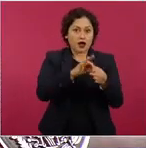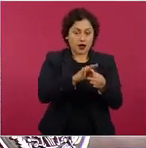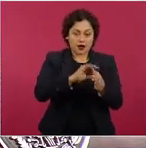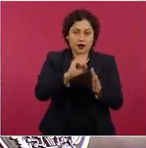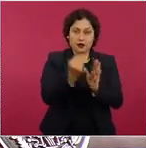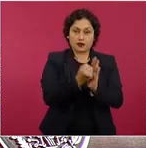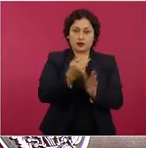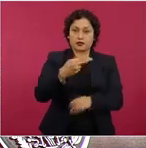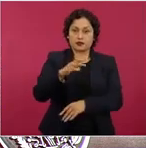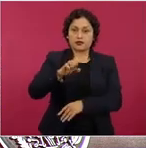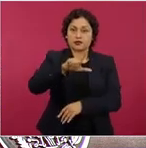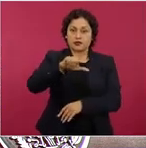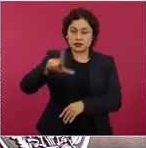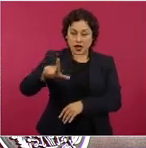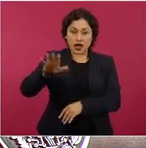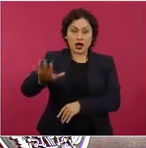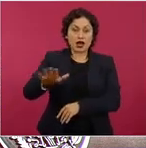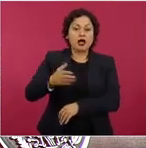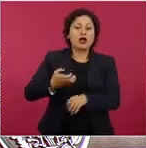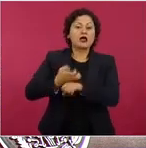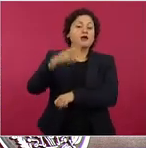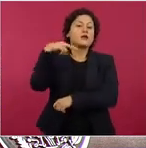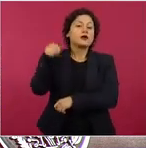en Moloacán, Veracruz,